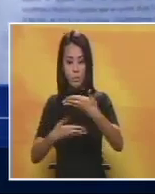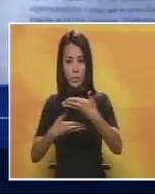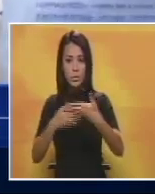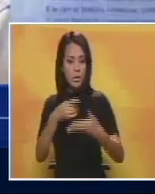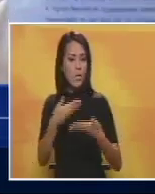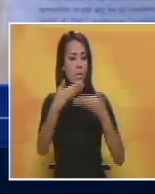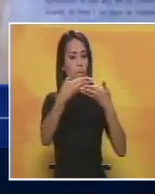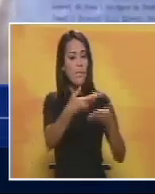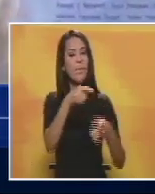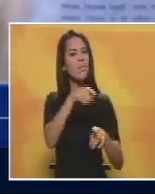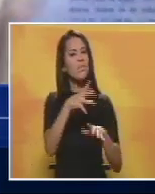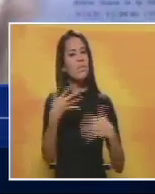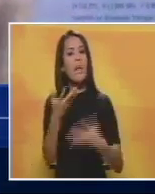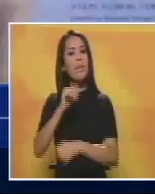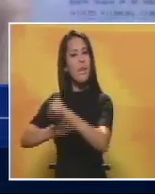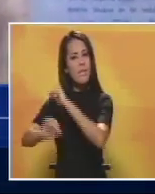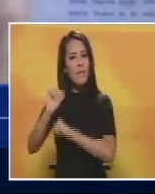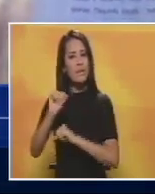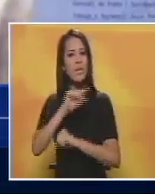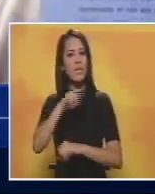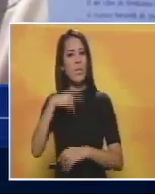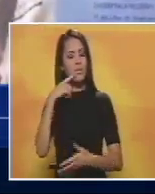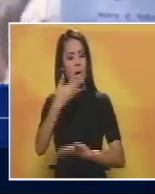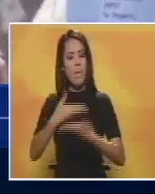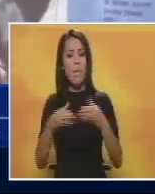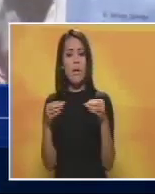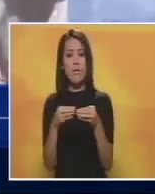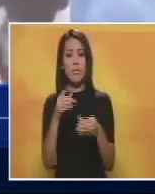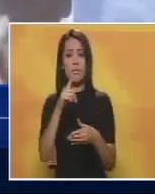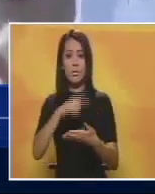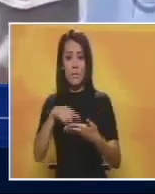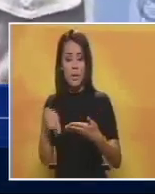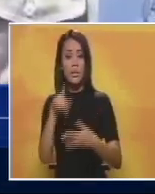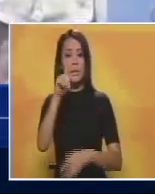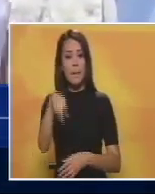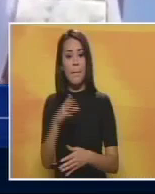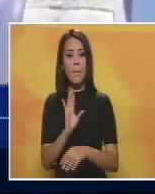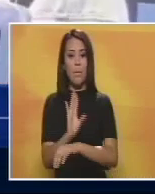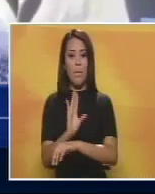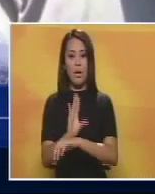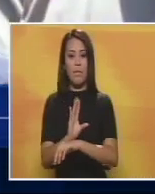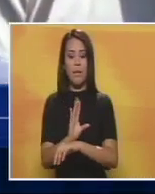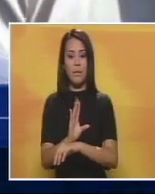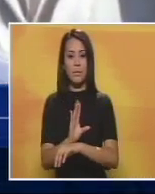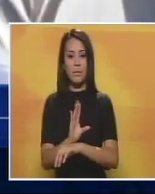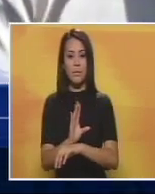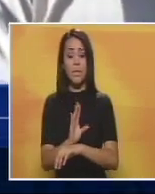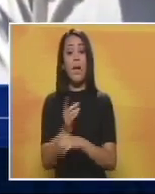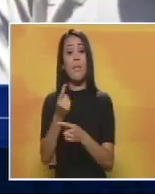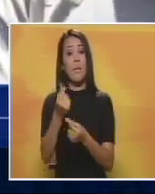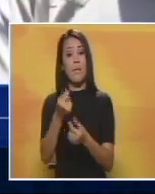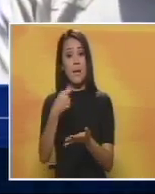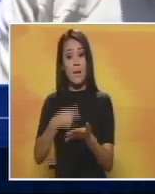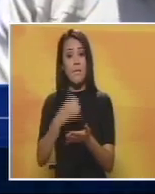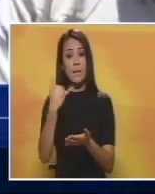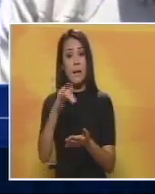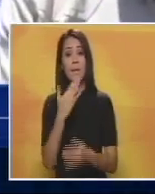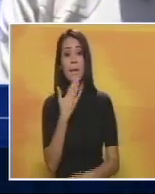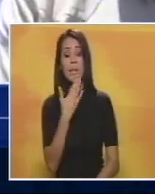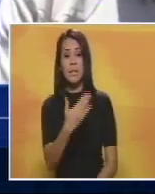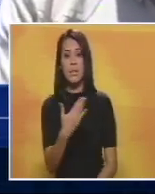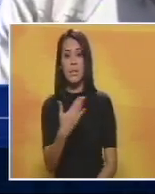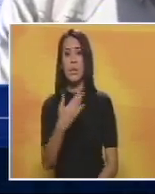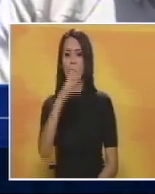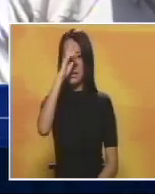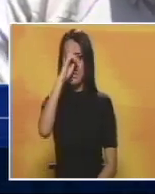en defensa de nuestras convenciones colectivas y en protección del beneficio actualmente que estamos solicitando que se